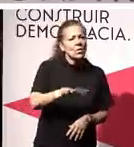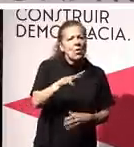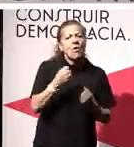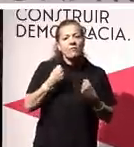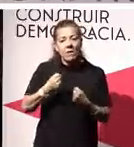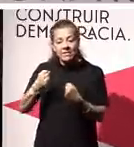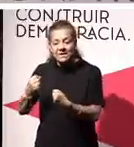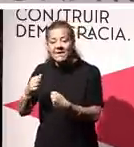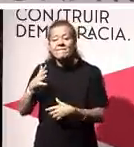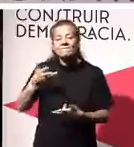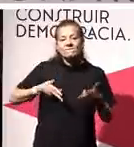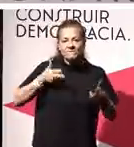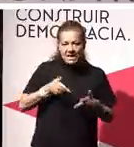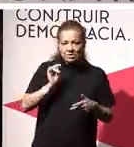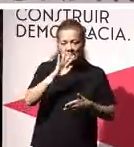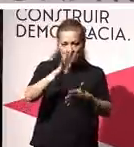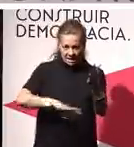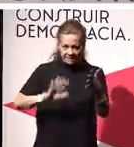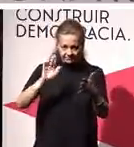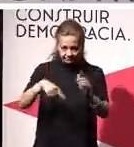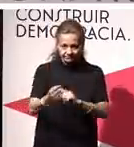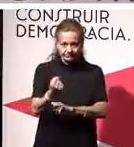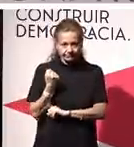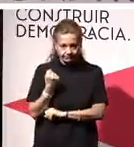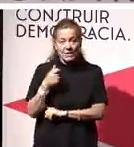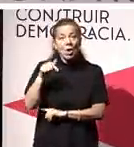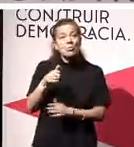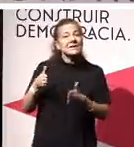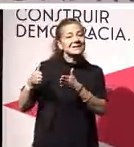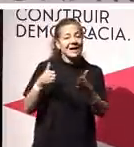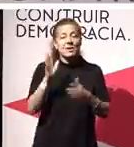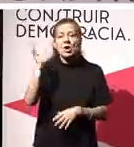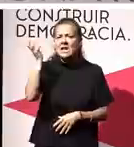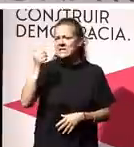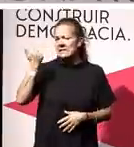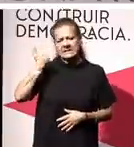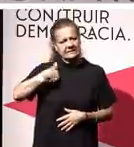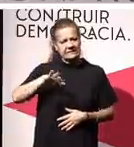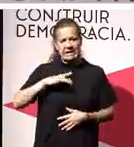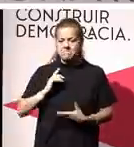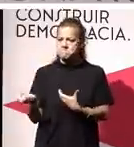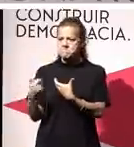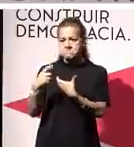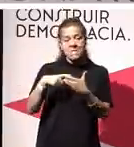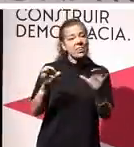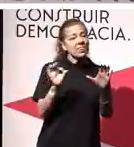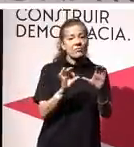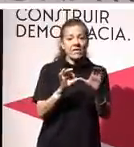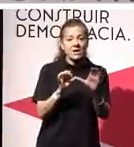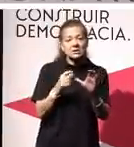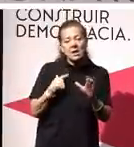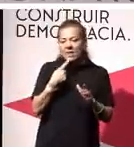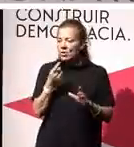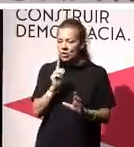de los partidos vascos y catalanes. Por el camino, las élites habían dejado de engrosar a Ciudadanos, que